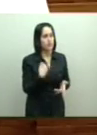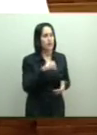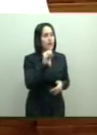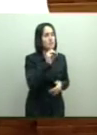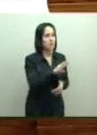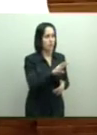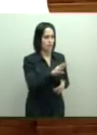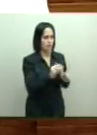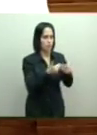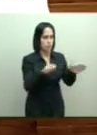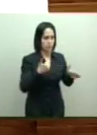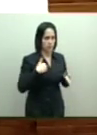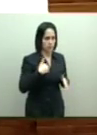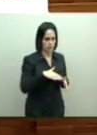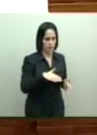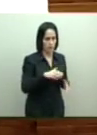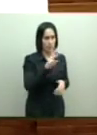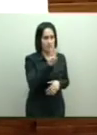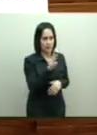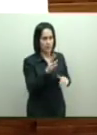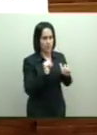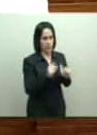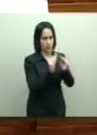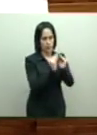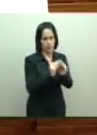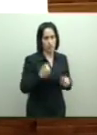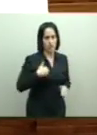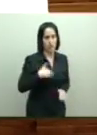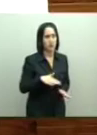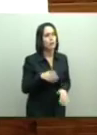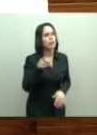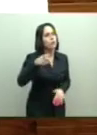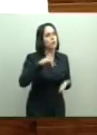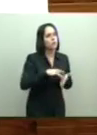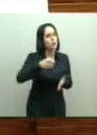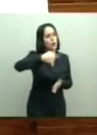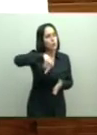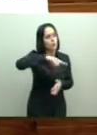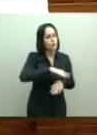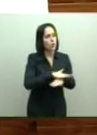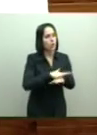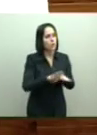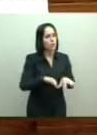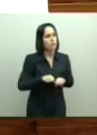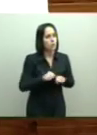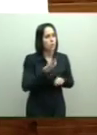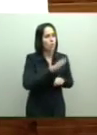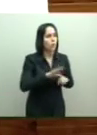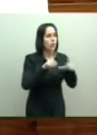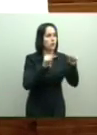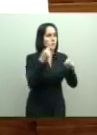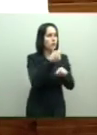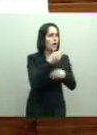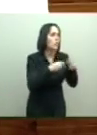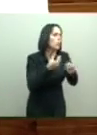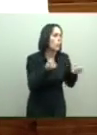de los 16 tramos y los otros tres en ejecución. ¿Cuántos tramos se hicieron cuando ustedes gobernaron en la parte occidental? A ver,